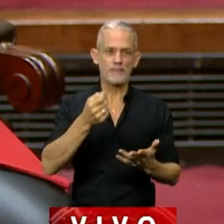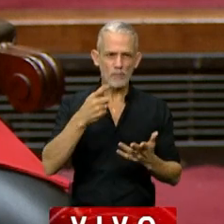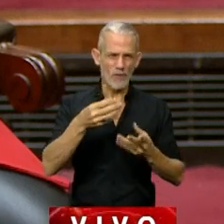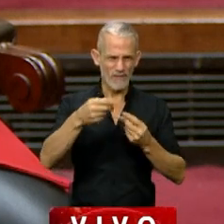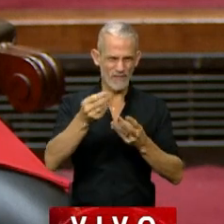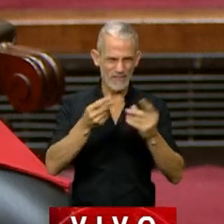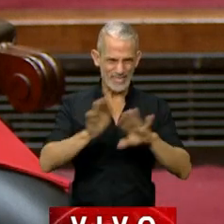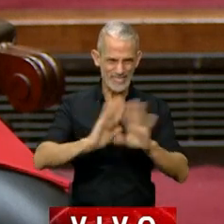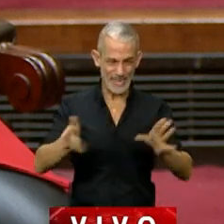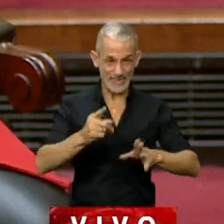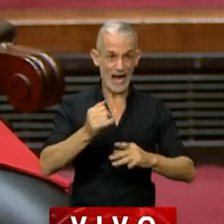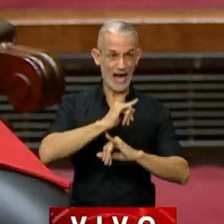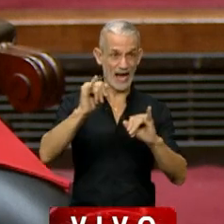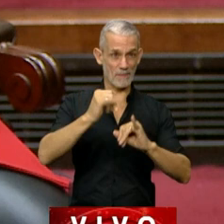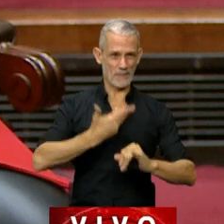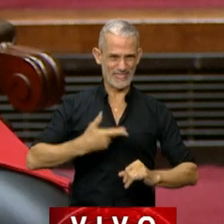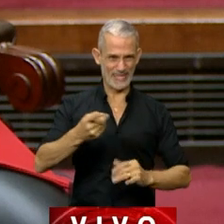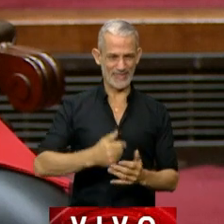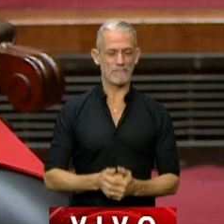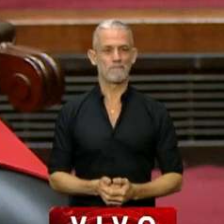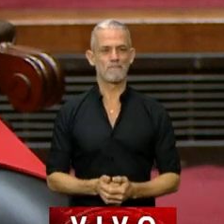terminar diciéndole, presidente, que